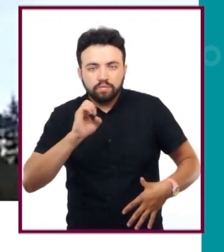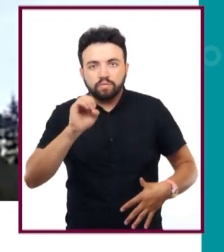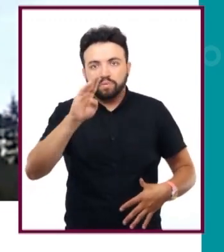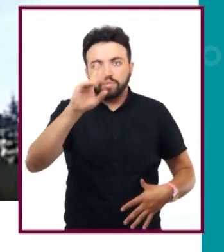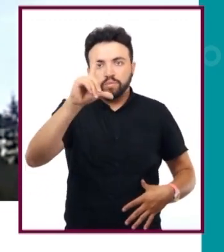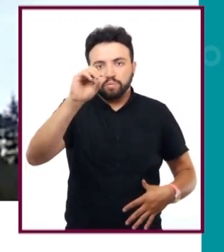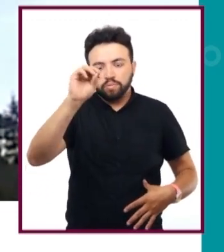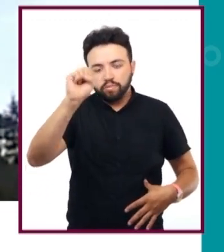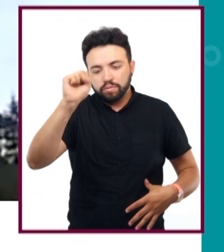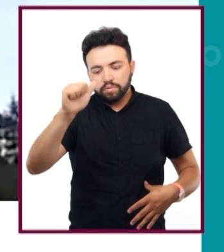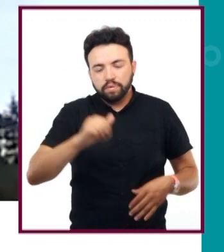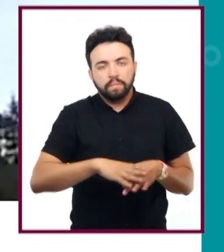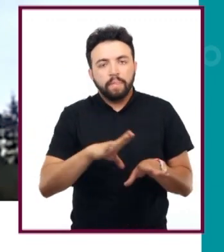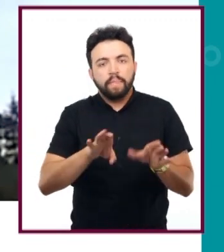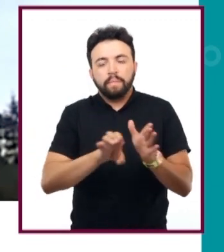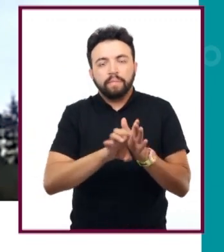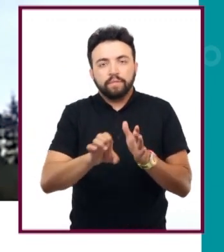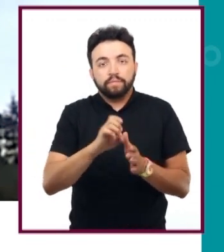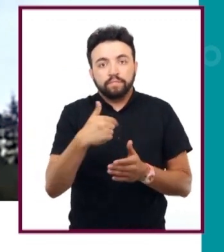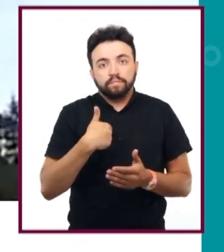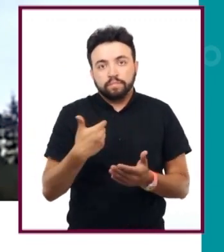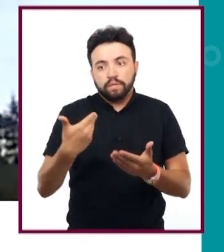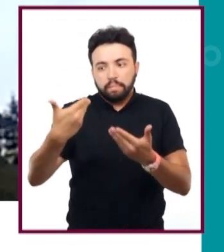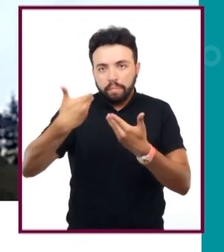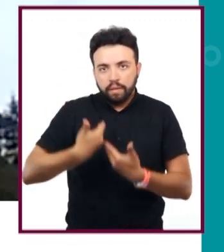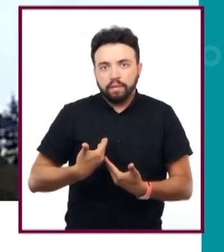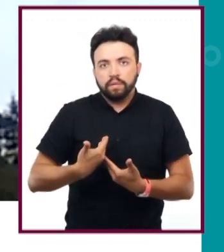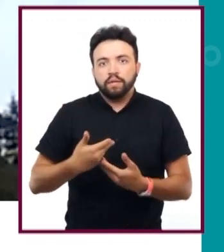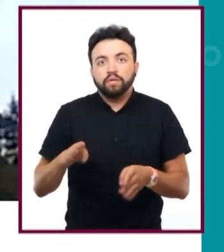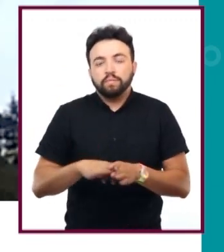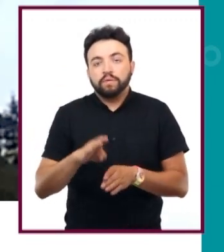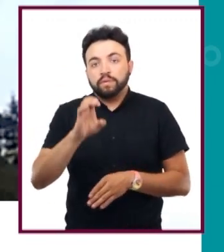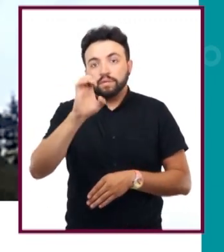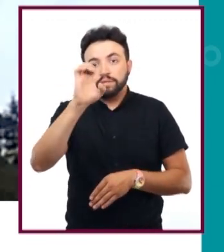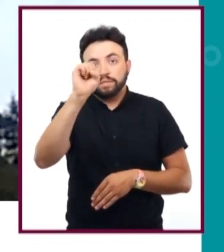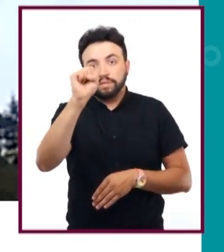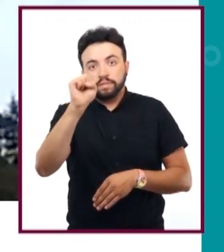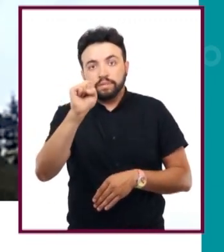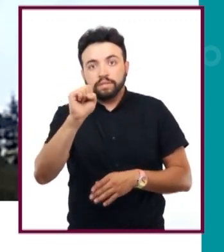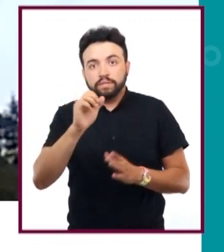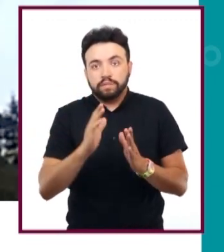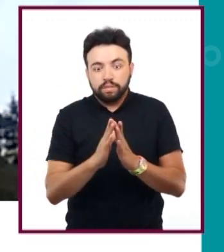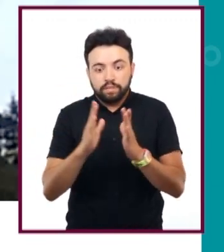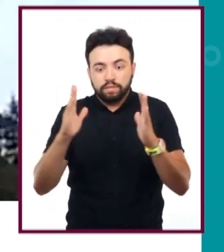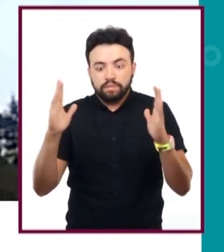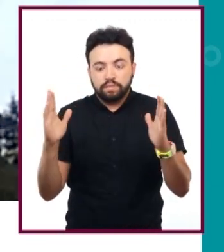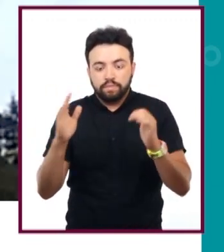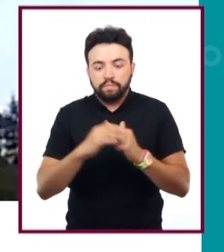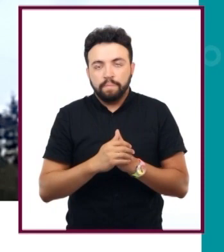el pedido, la blusa o el vestido. Por ejemplo, si me piden